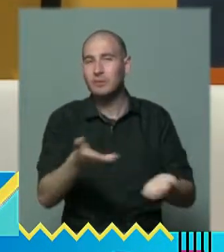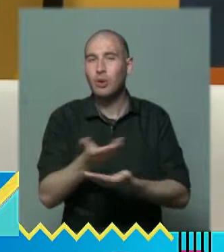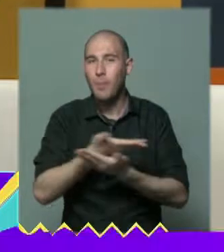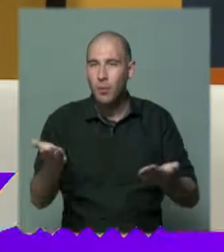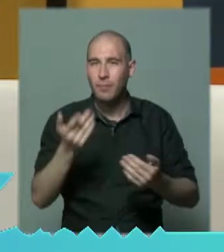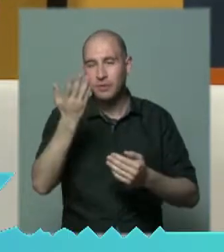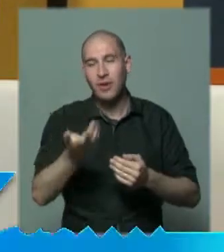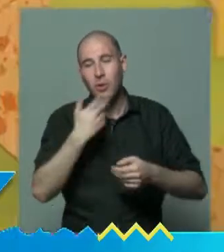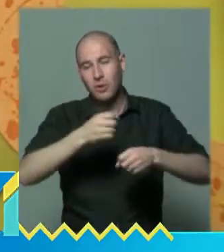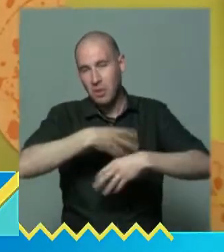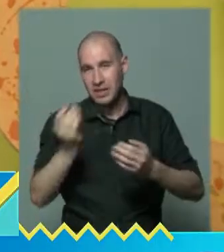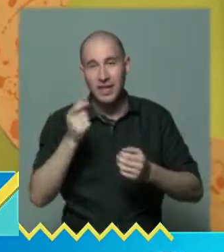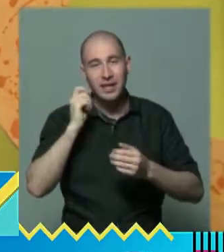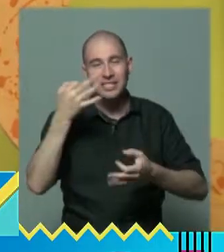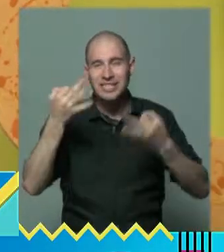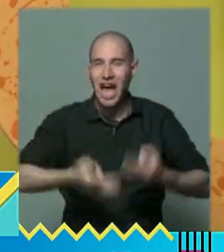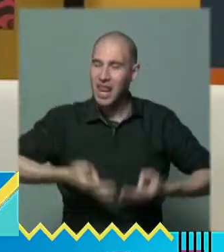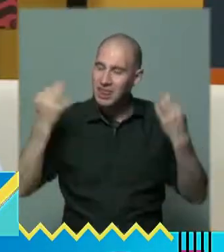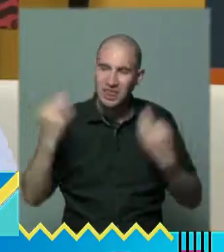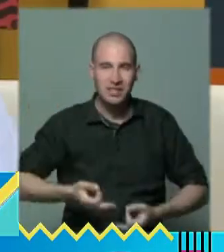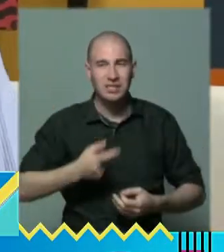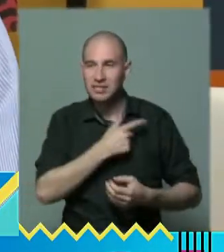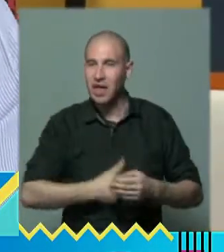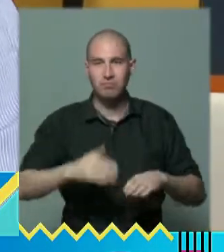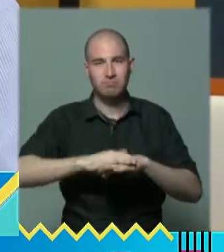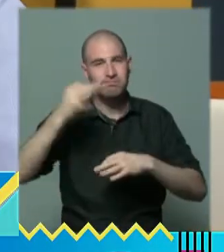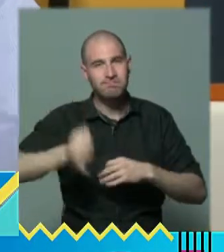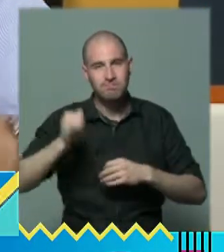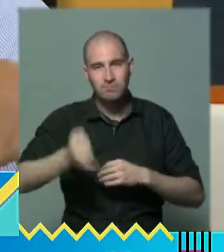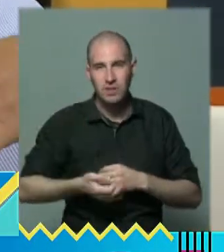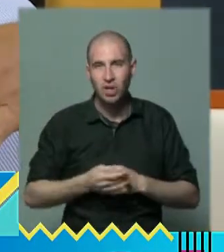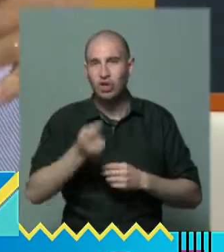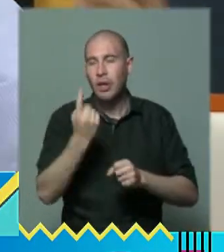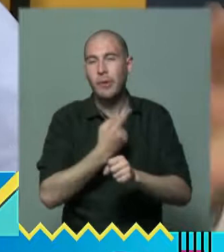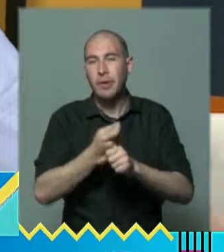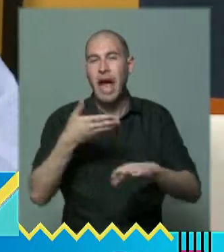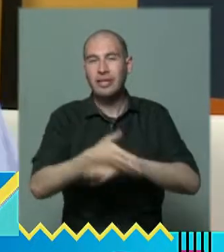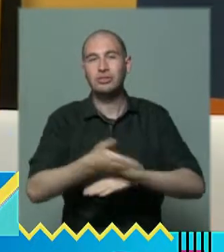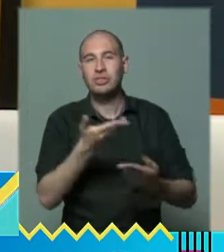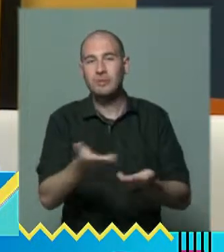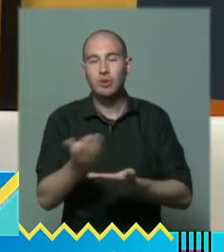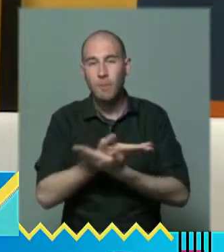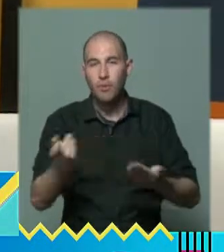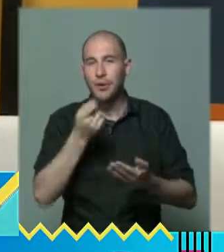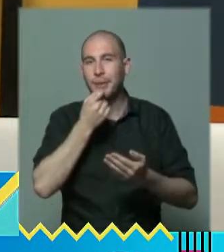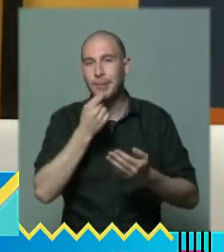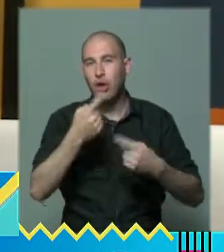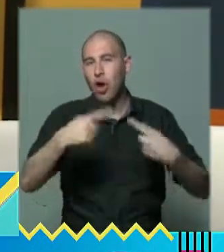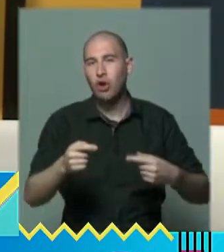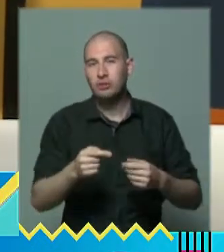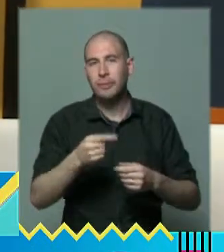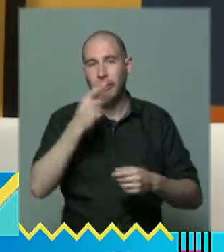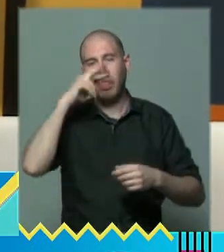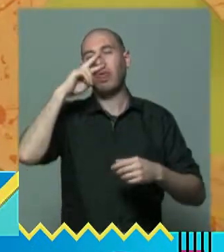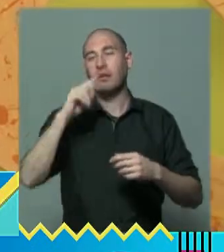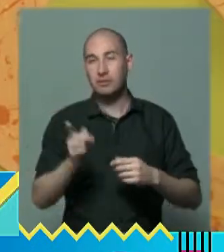le gusta o no le gusta, tiene que ser garantizado por el Estado. No se puede plantear el acceso a los servicios públicos como si fueran bienes